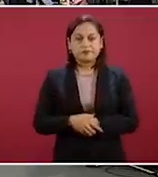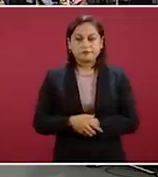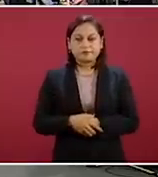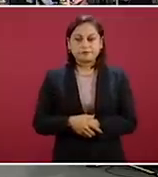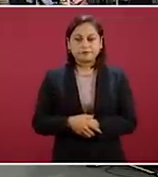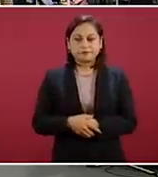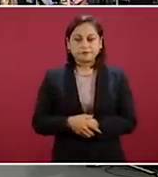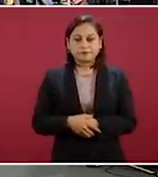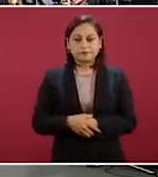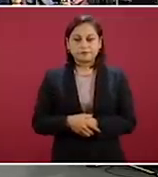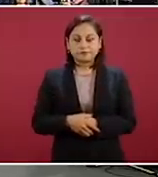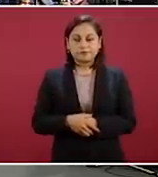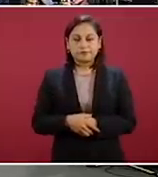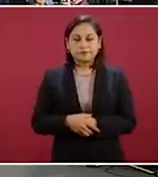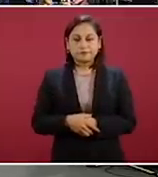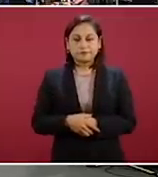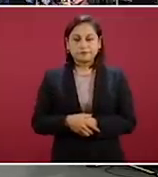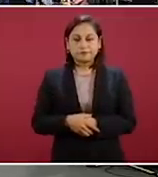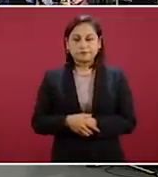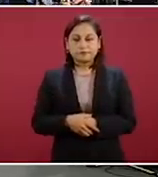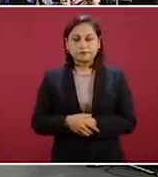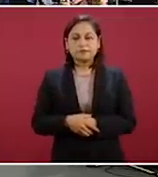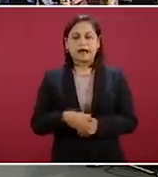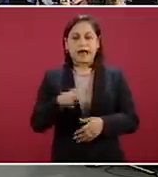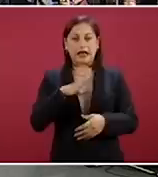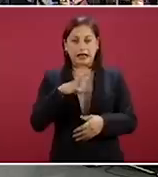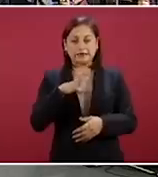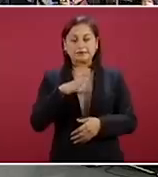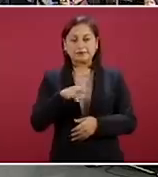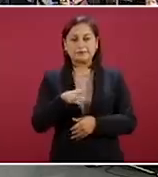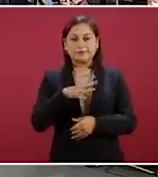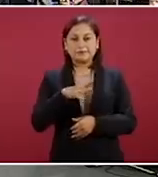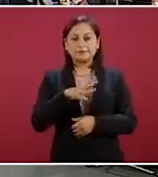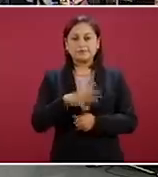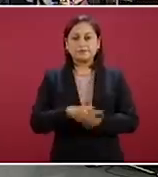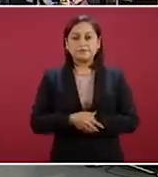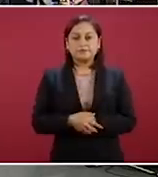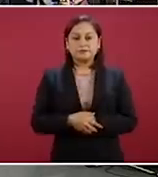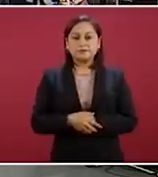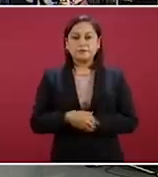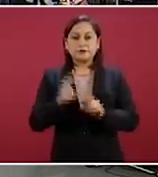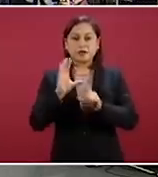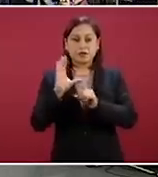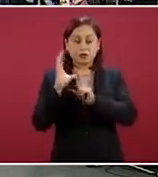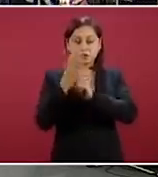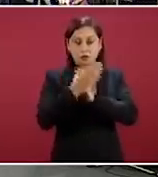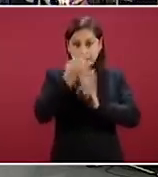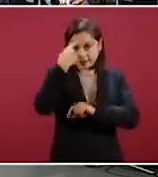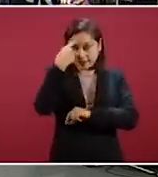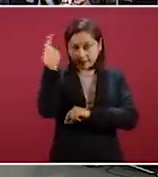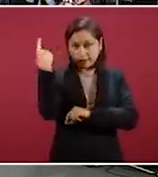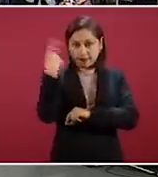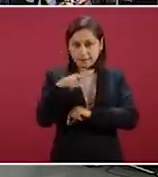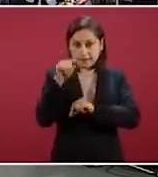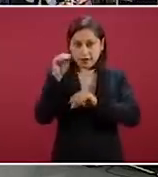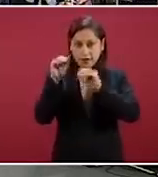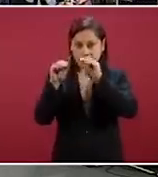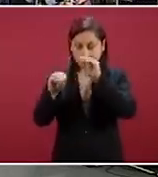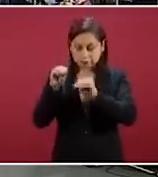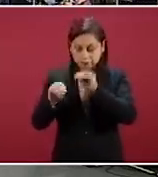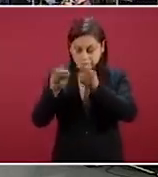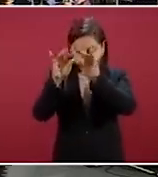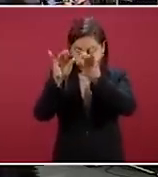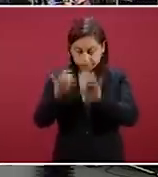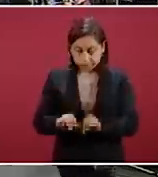Sí, sí, aquí está. El Comité para la Elaboración de la Constitución